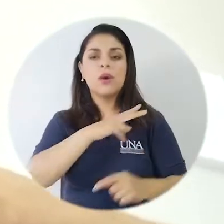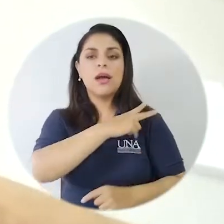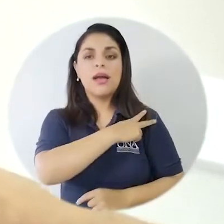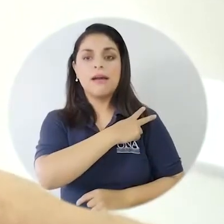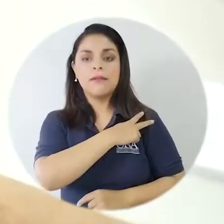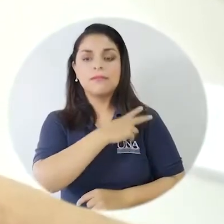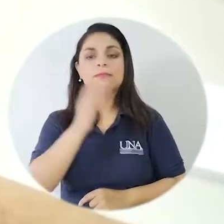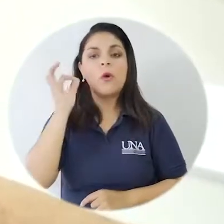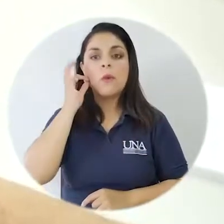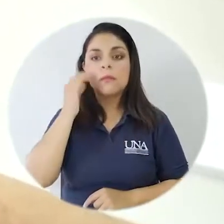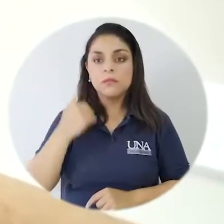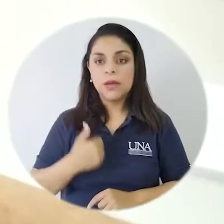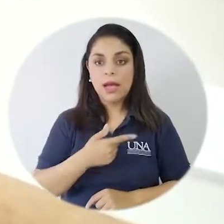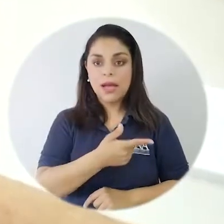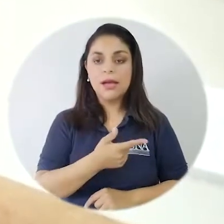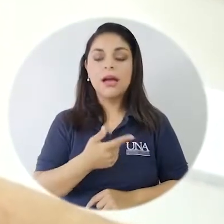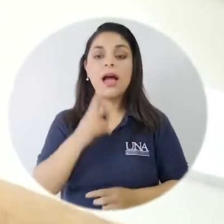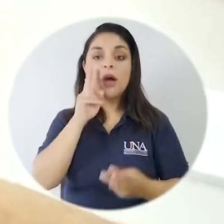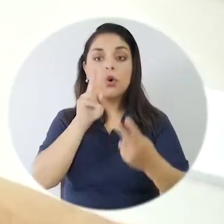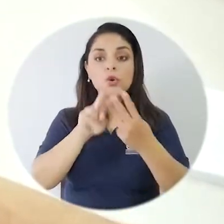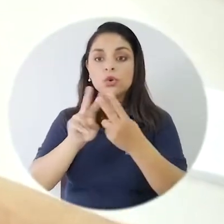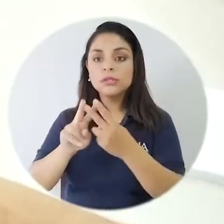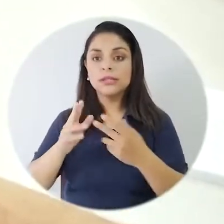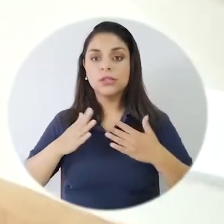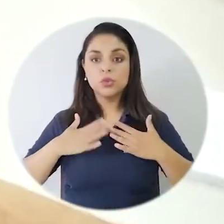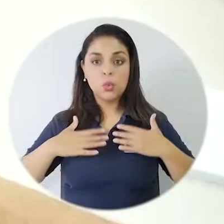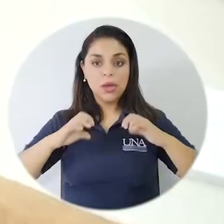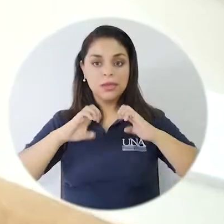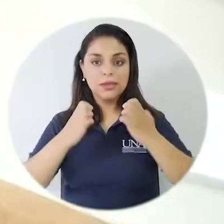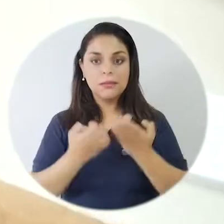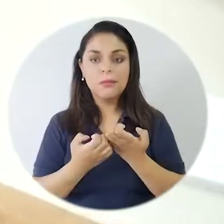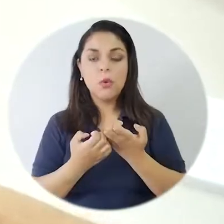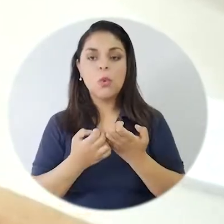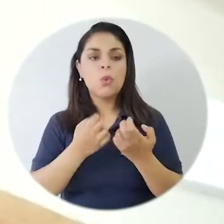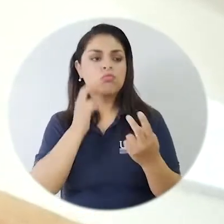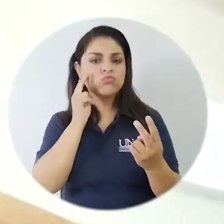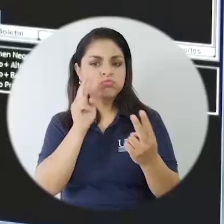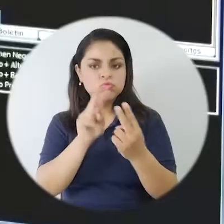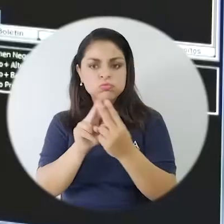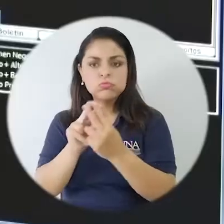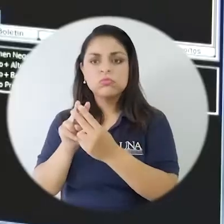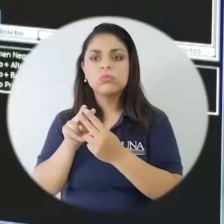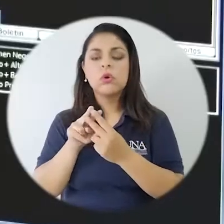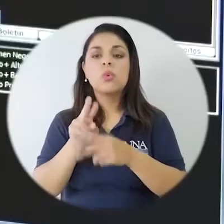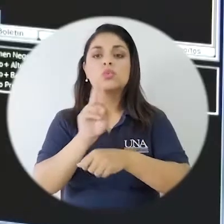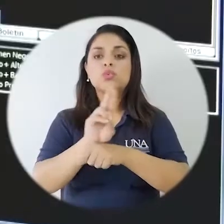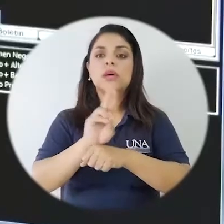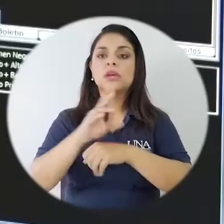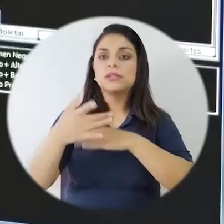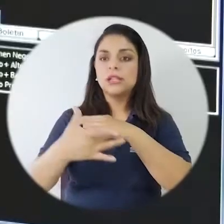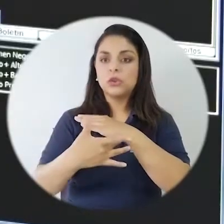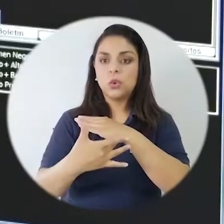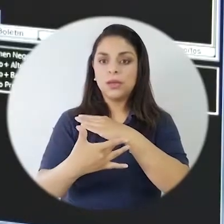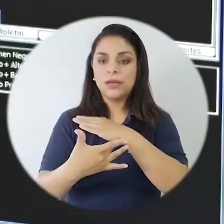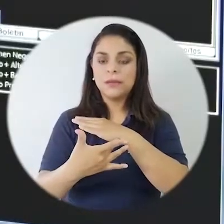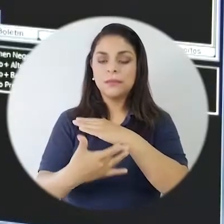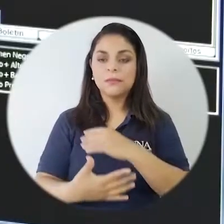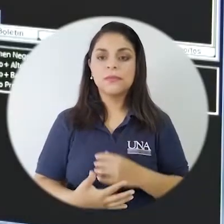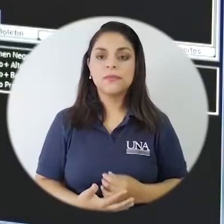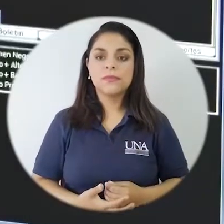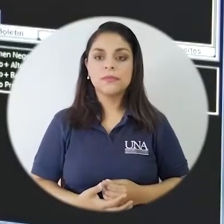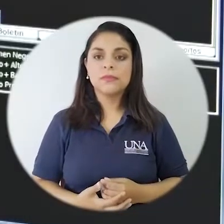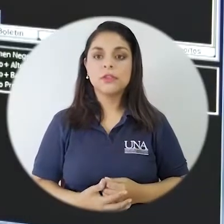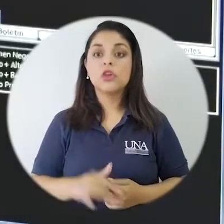aquel jefe, aquella jefatura que conoce la población a la que tiene y que la está reconociendo producto de la utilización